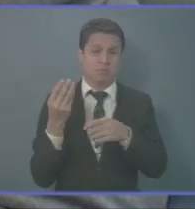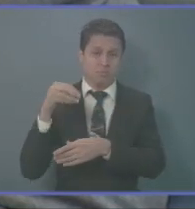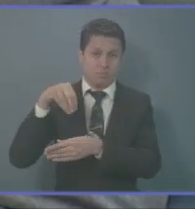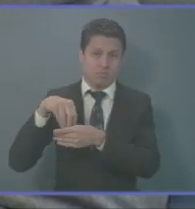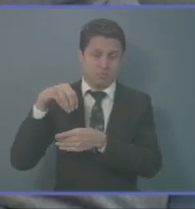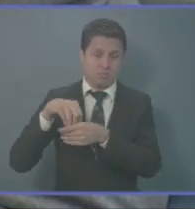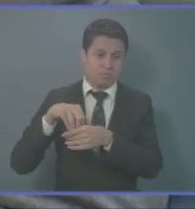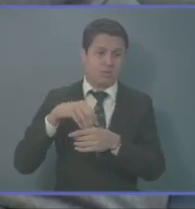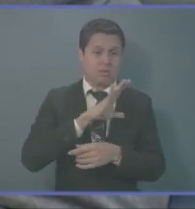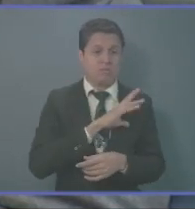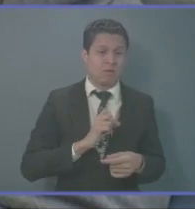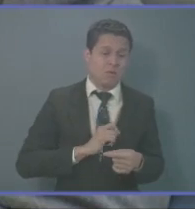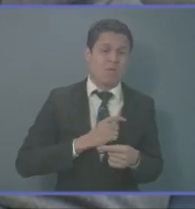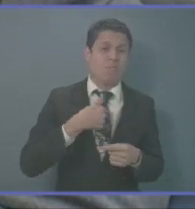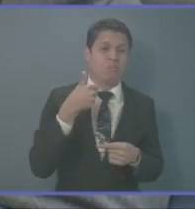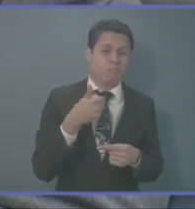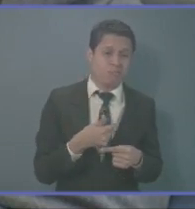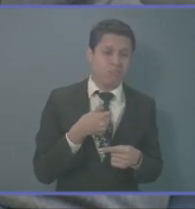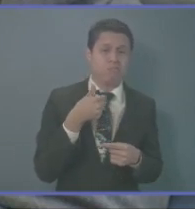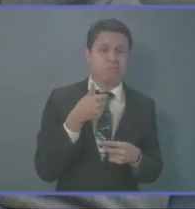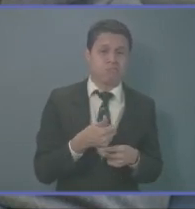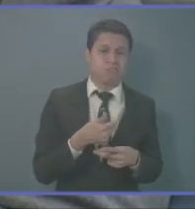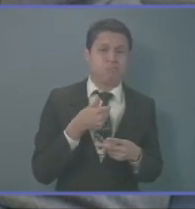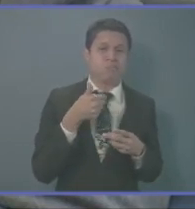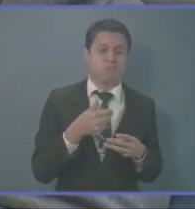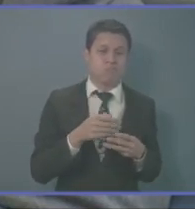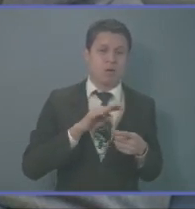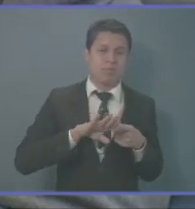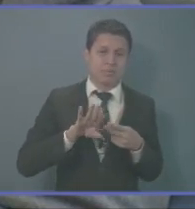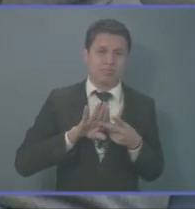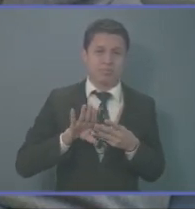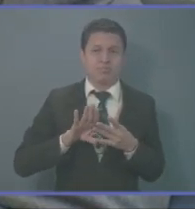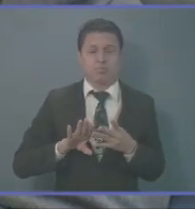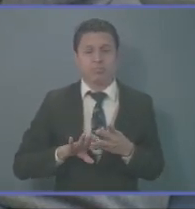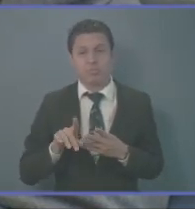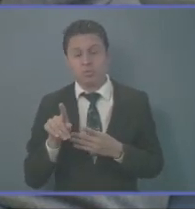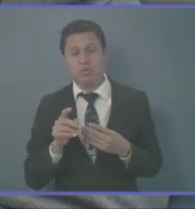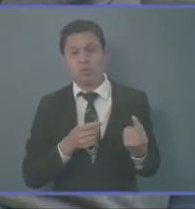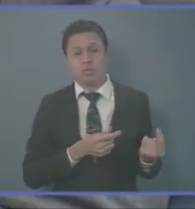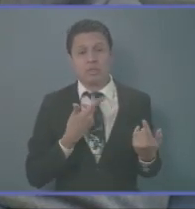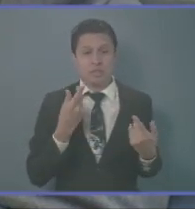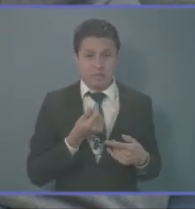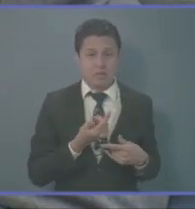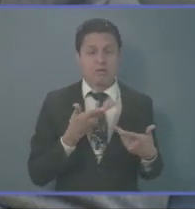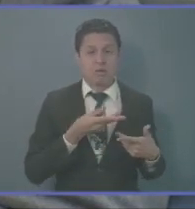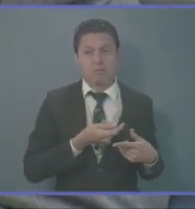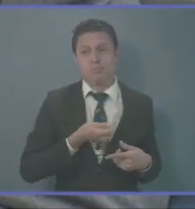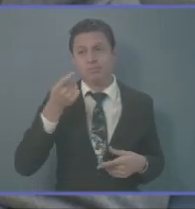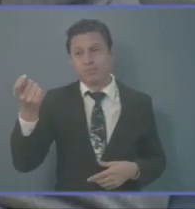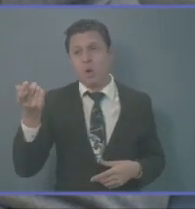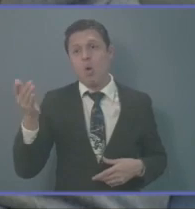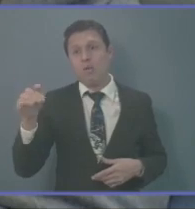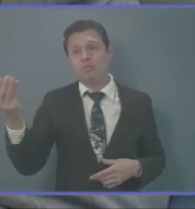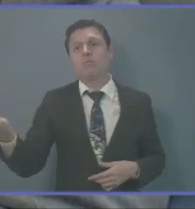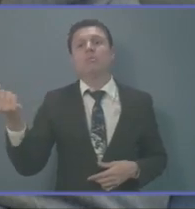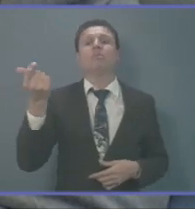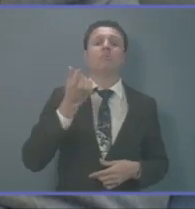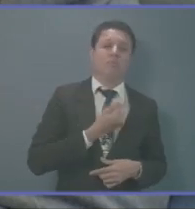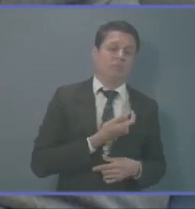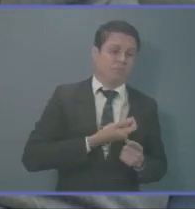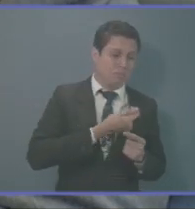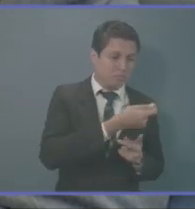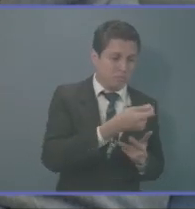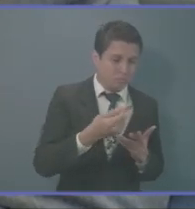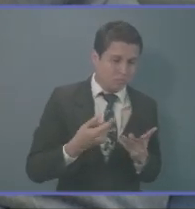Estados Unidos de América, recursos que serán utilizados como apoyo presupuestario para el financiamiento de las distintas